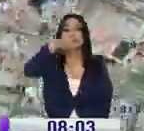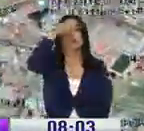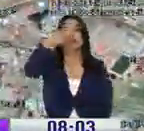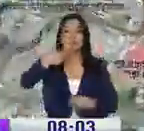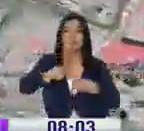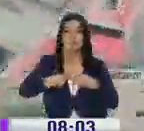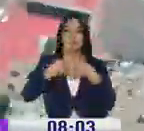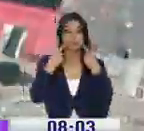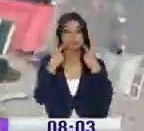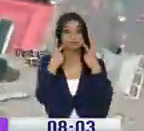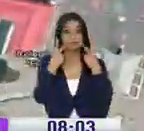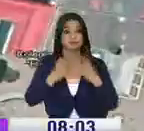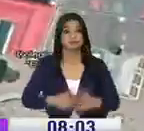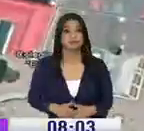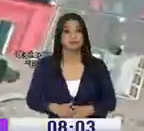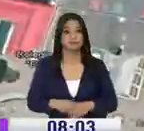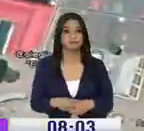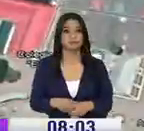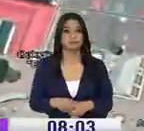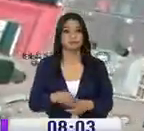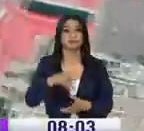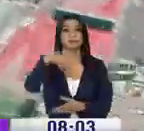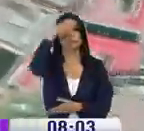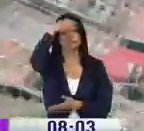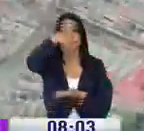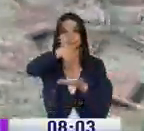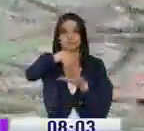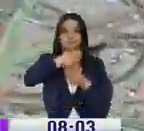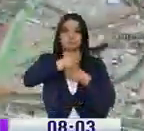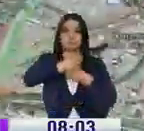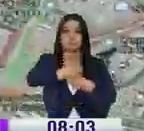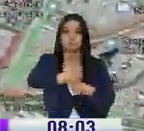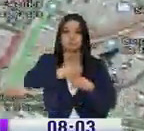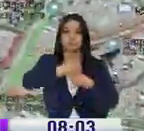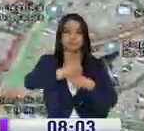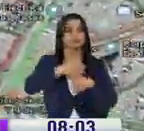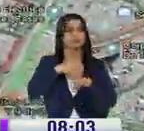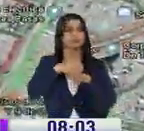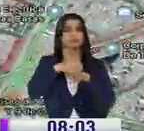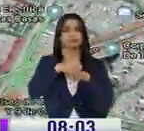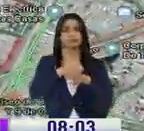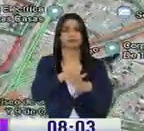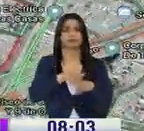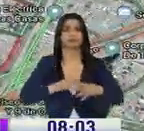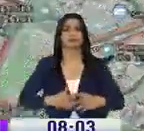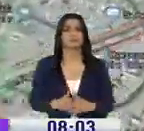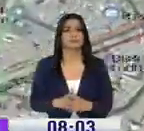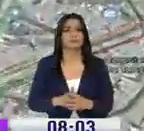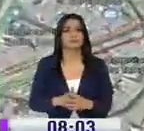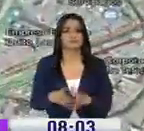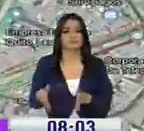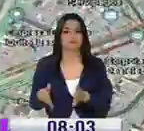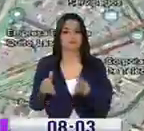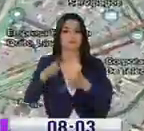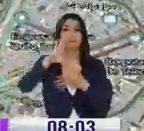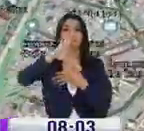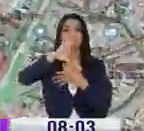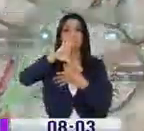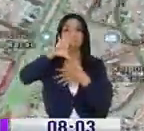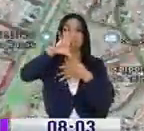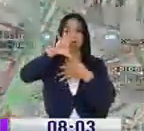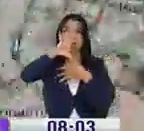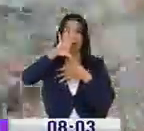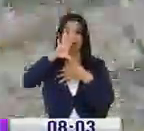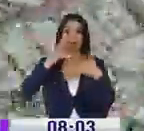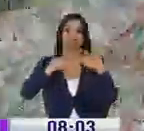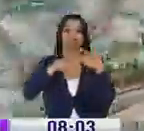Quito, miren ustedes, norcentro de Quito, avenida Amazonas con intenso flujo vehicular, la avenida América también, Eloy